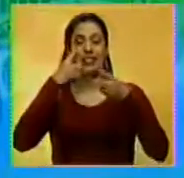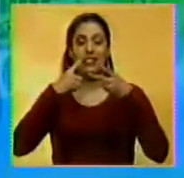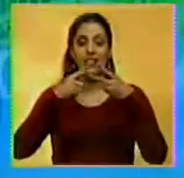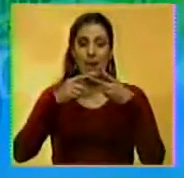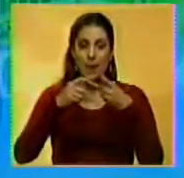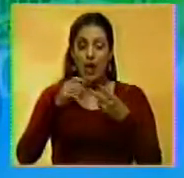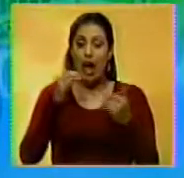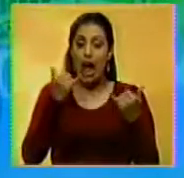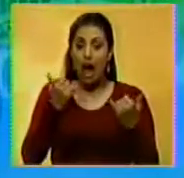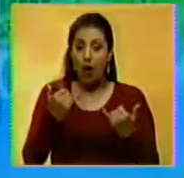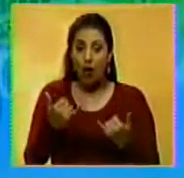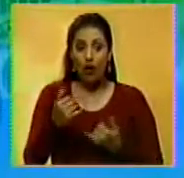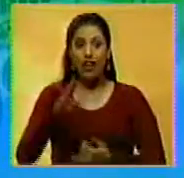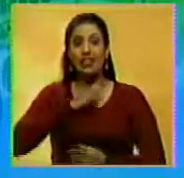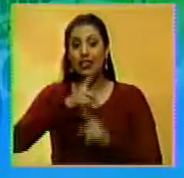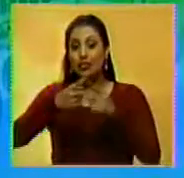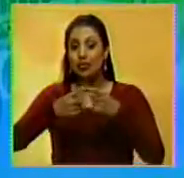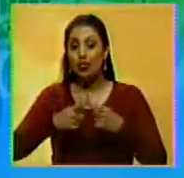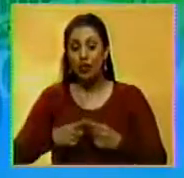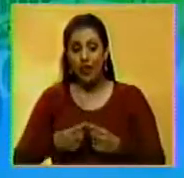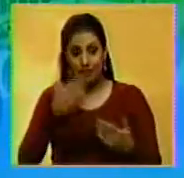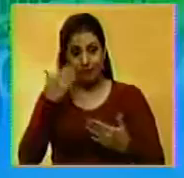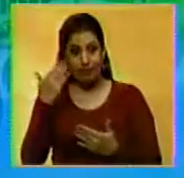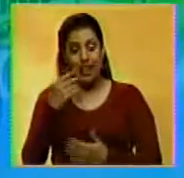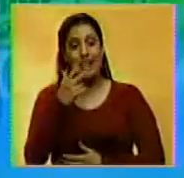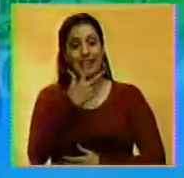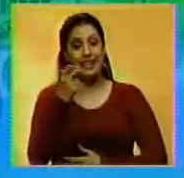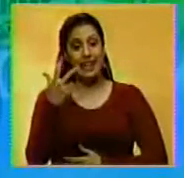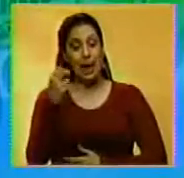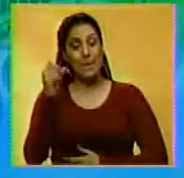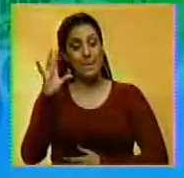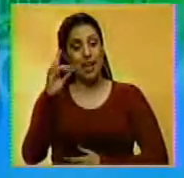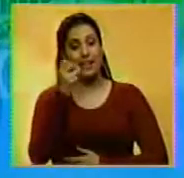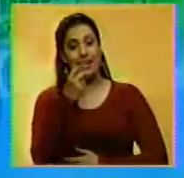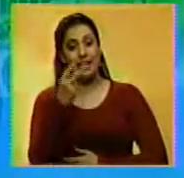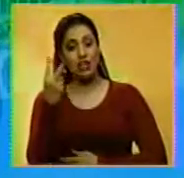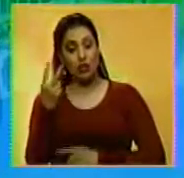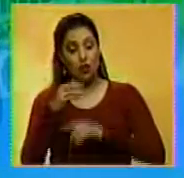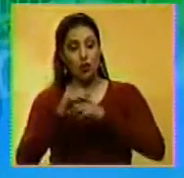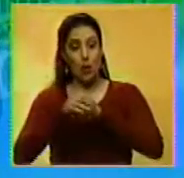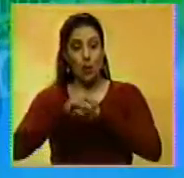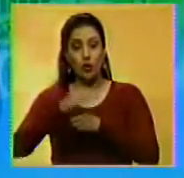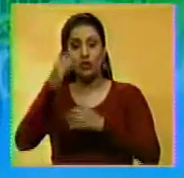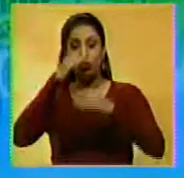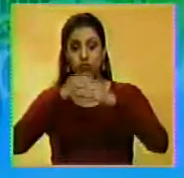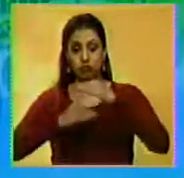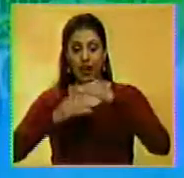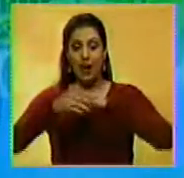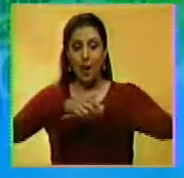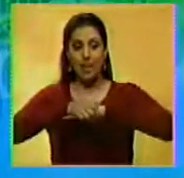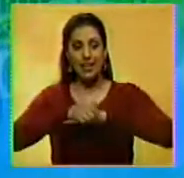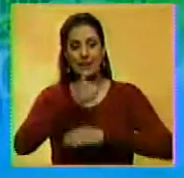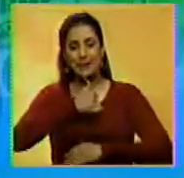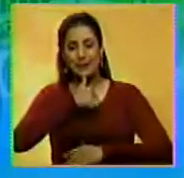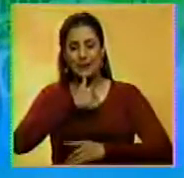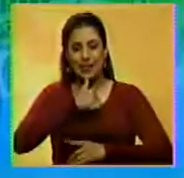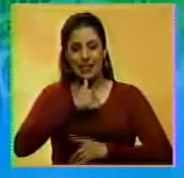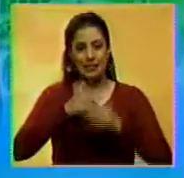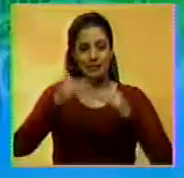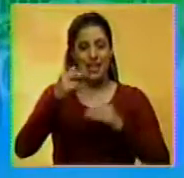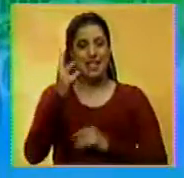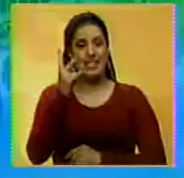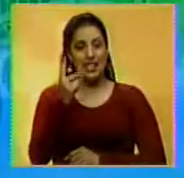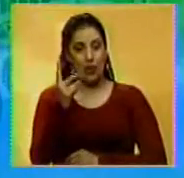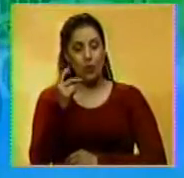frente, ahora, con 35 preseas de oro, 33 de plata y 32 de bronce. Gran Bretaña aguanta los embates de China y es segundo